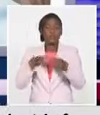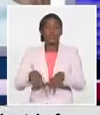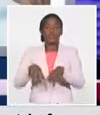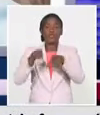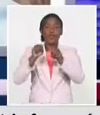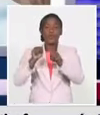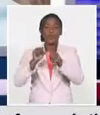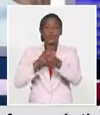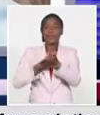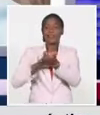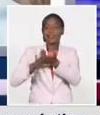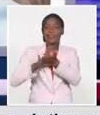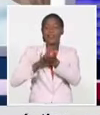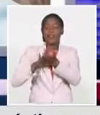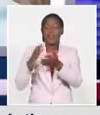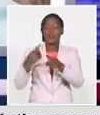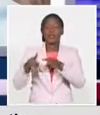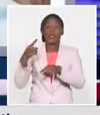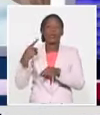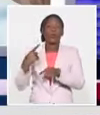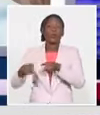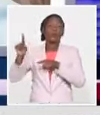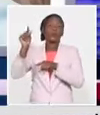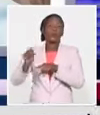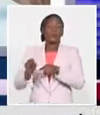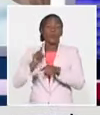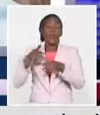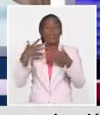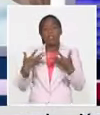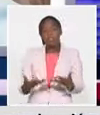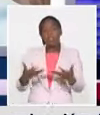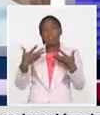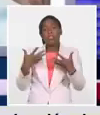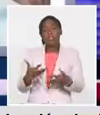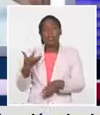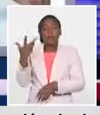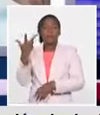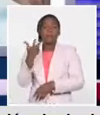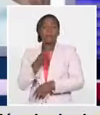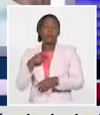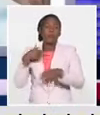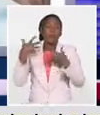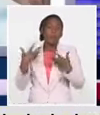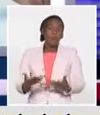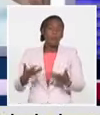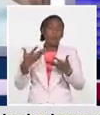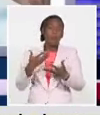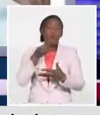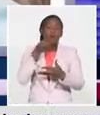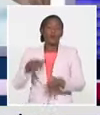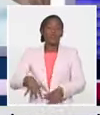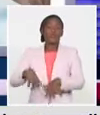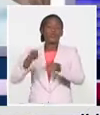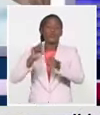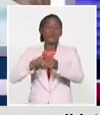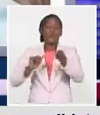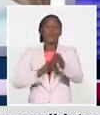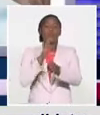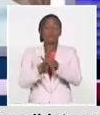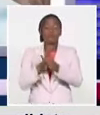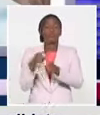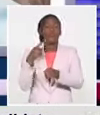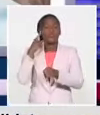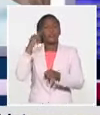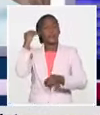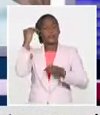gravedad. Puede ser que sea leve o moderada. Es decir, eso es parte de lo que se está evaluando en el estudio clínico también